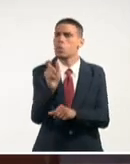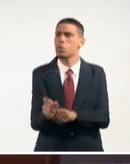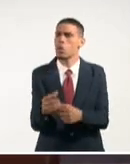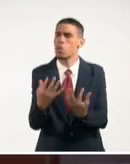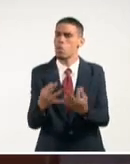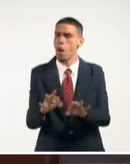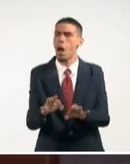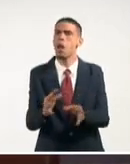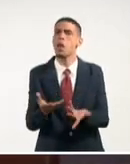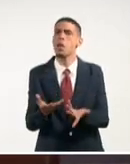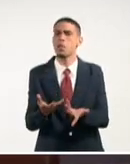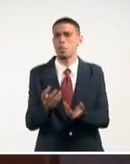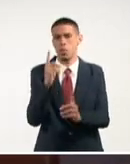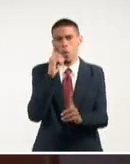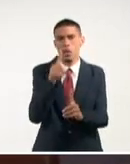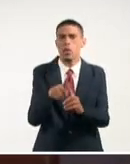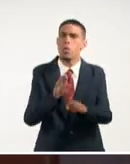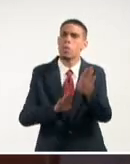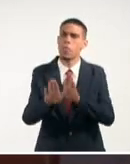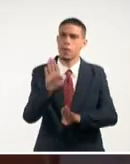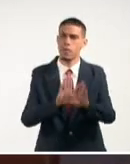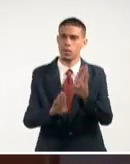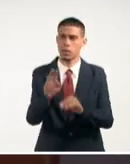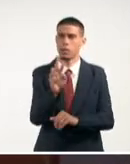que colmaba esta plaza.